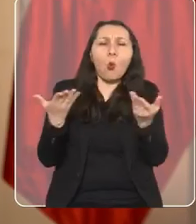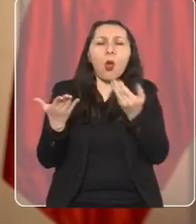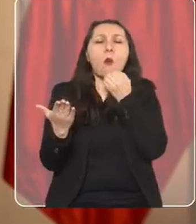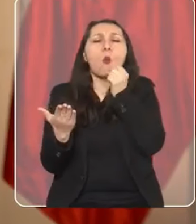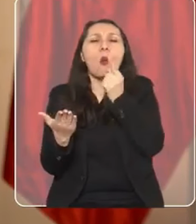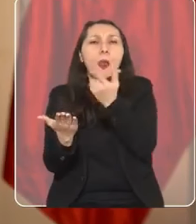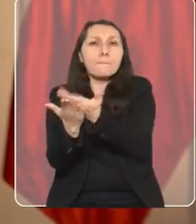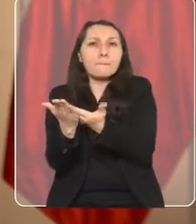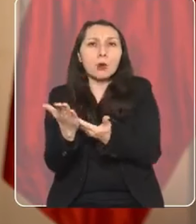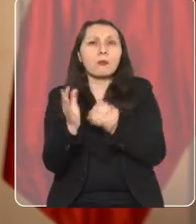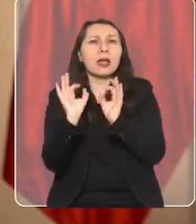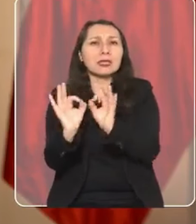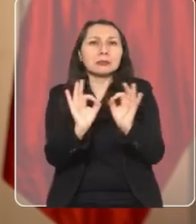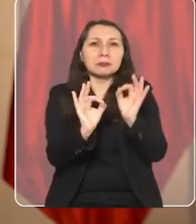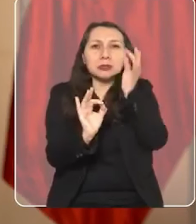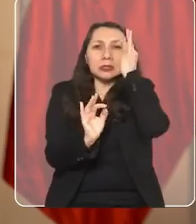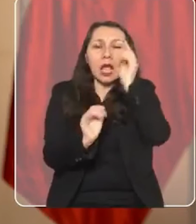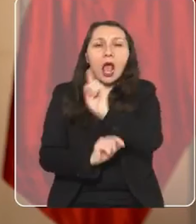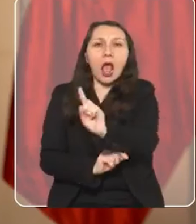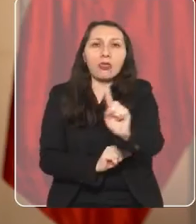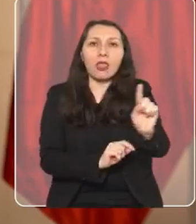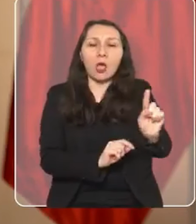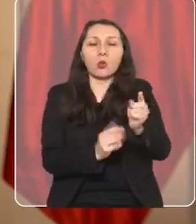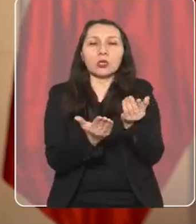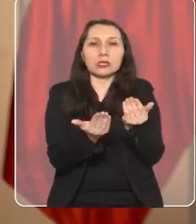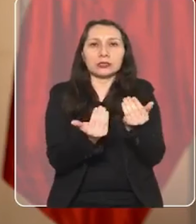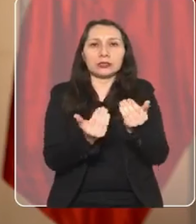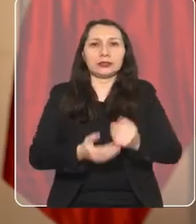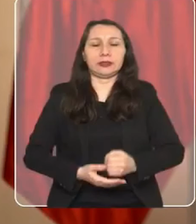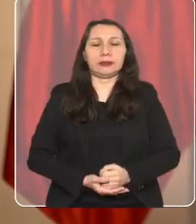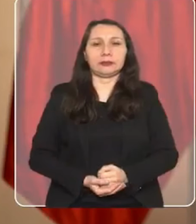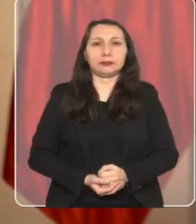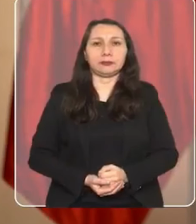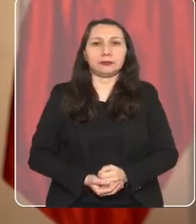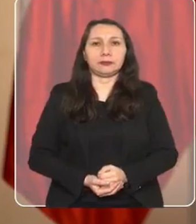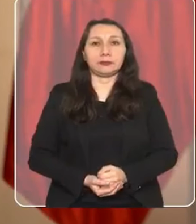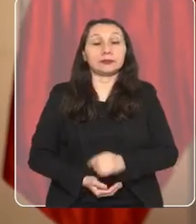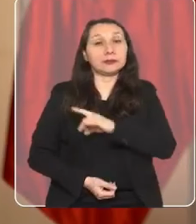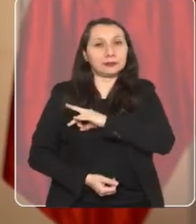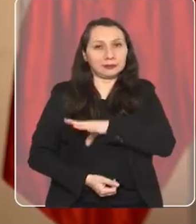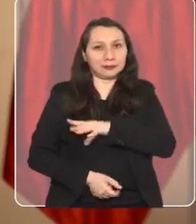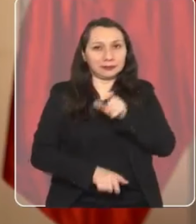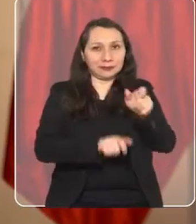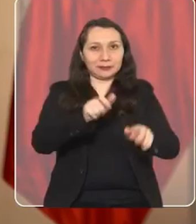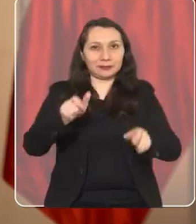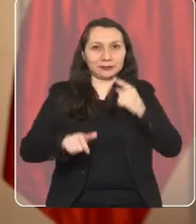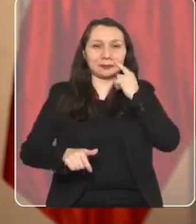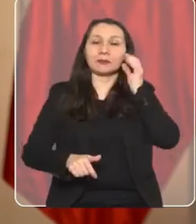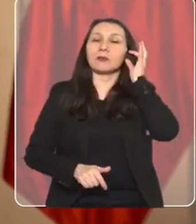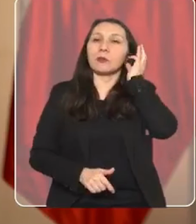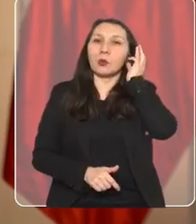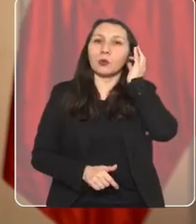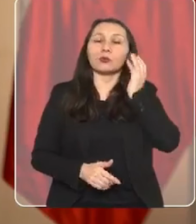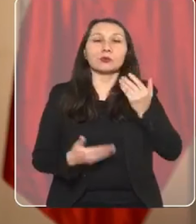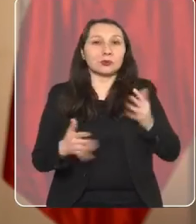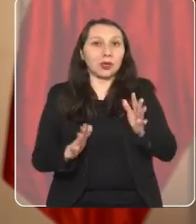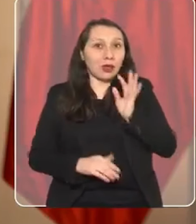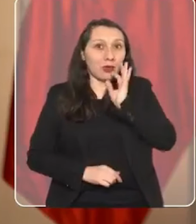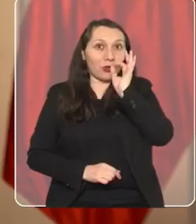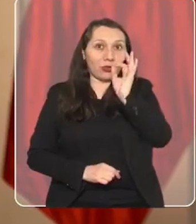Cuál es la situación específica de cada uno que lo necesite chilenas y chilenos como he